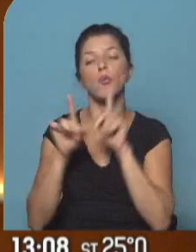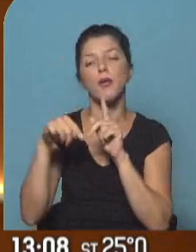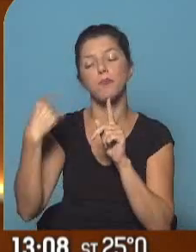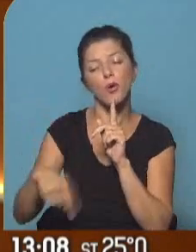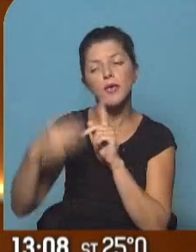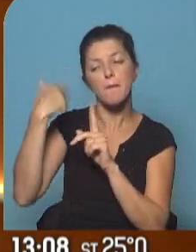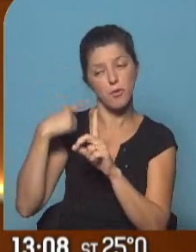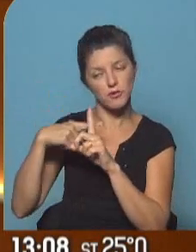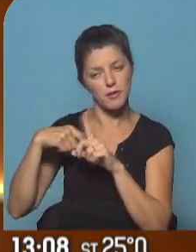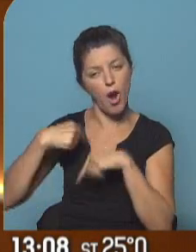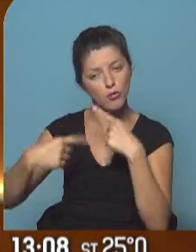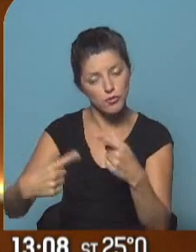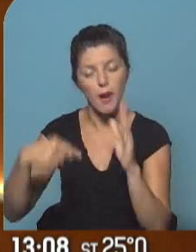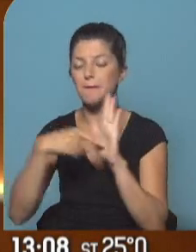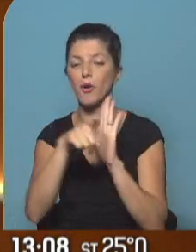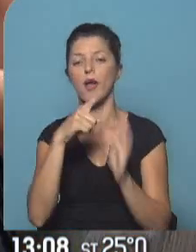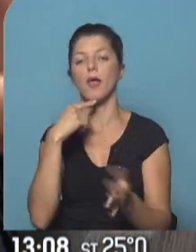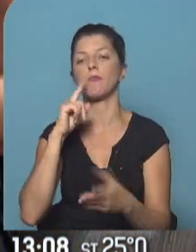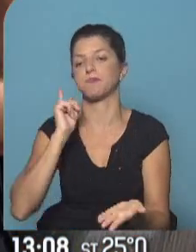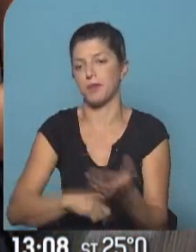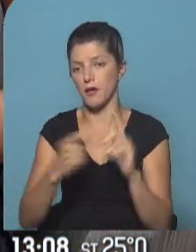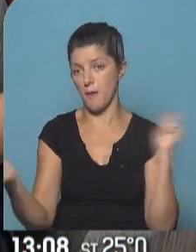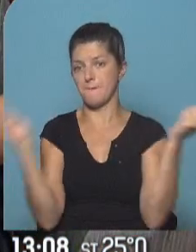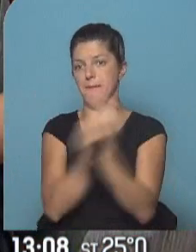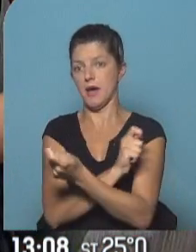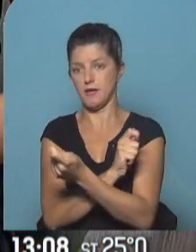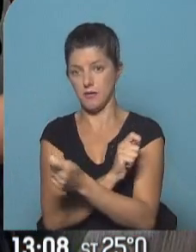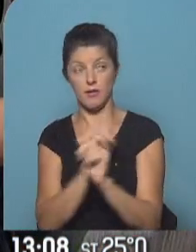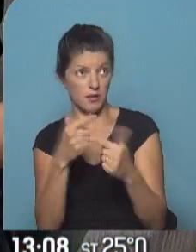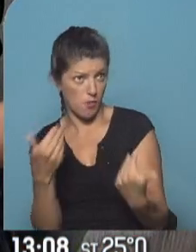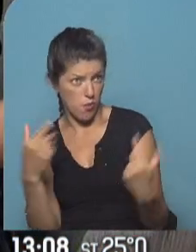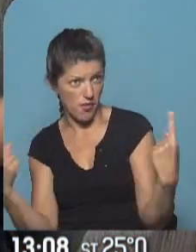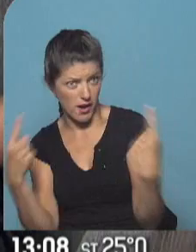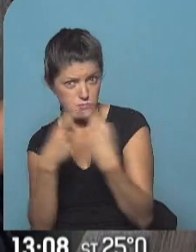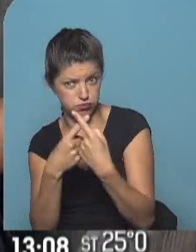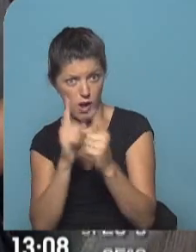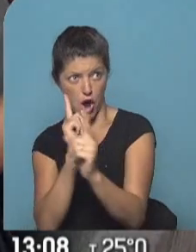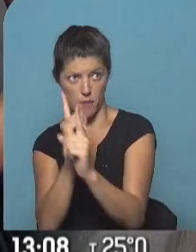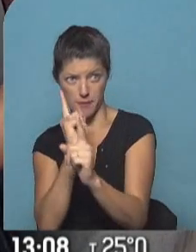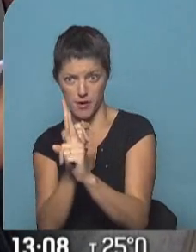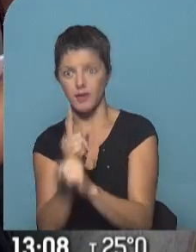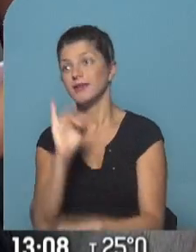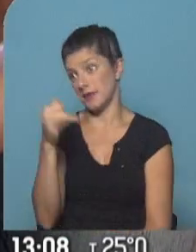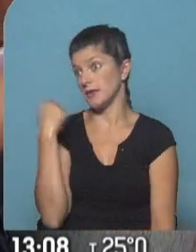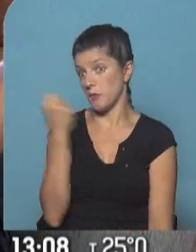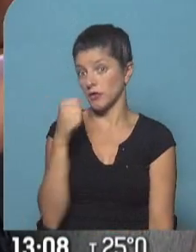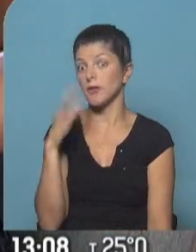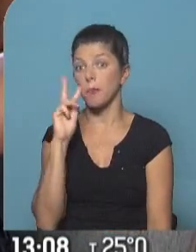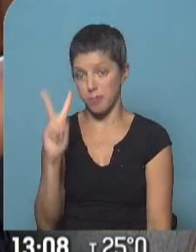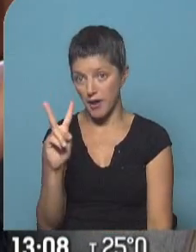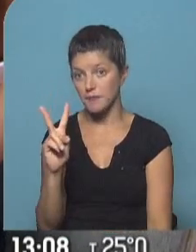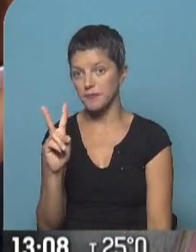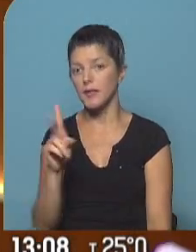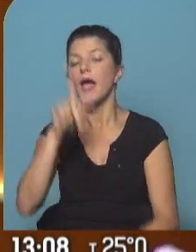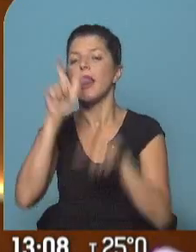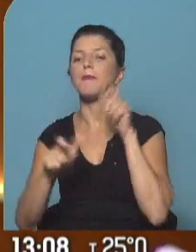el pasado. Y tal vez también todo se reduce a un enfrentamiento personal, también podría ser. Es interesante ver lo que pasó con los reformistas. Los reformistas no salieron